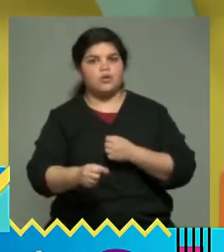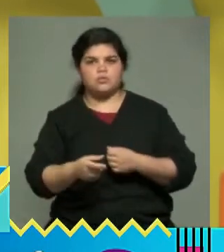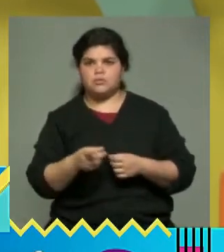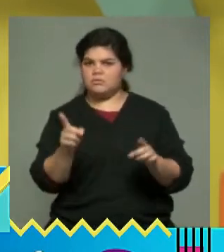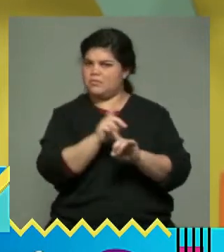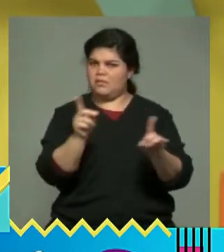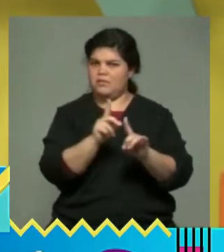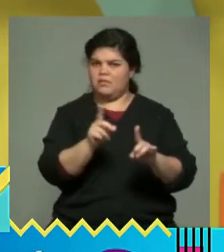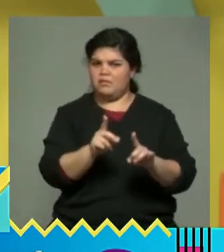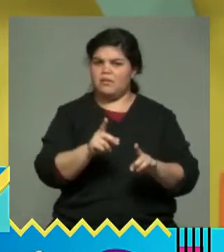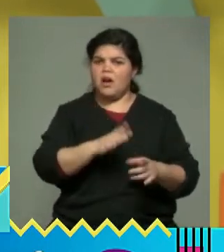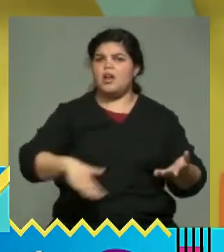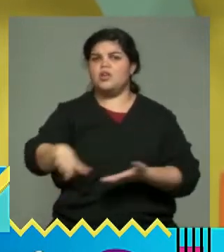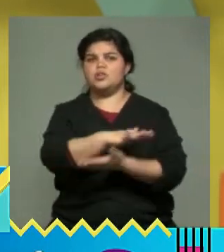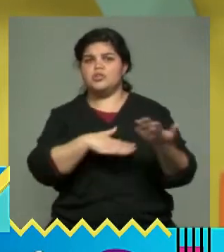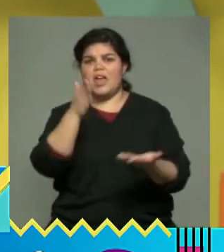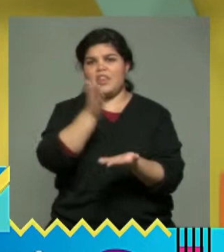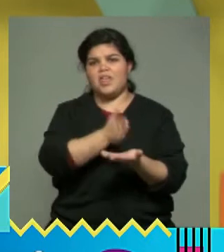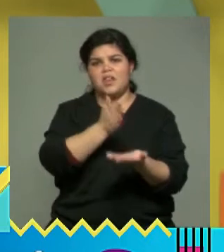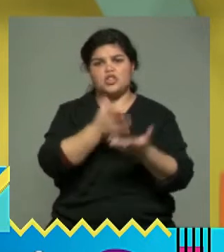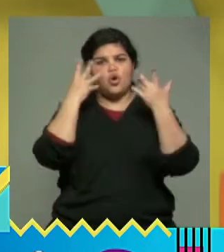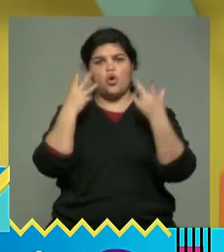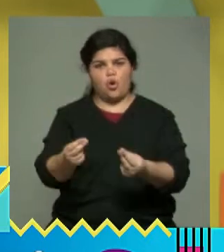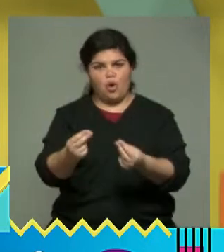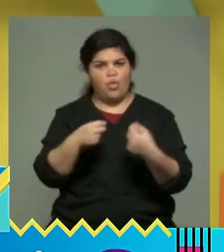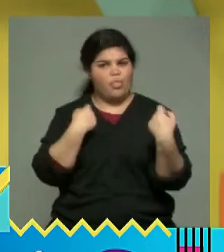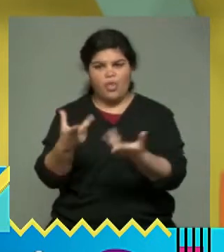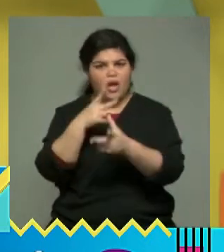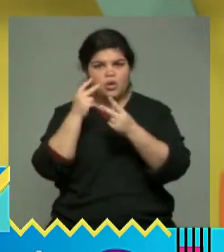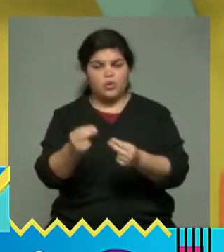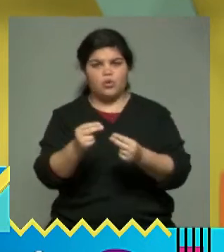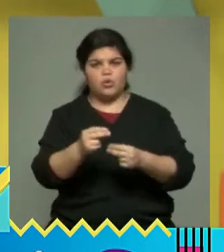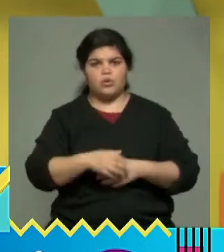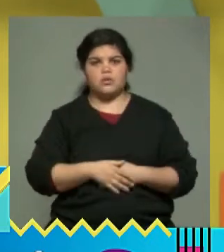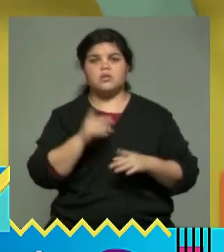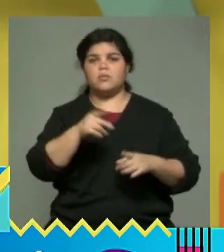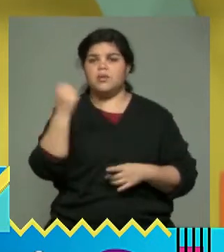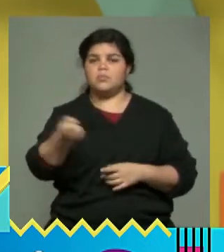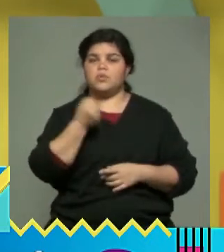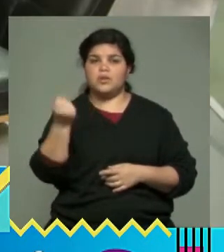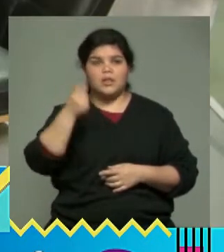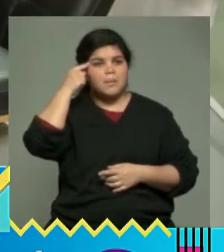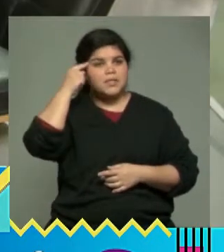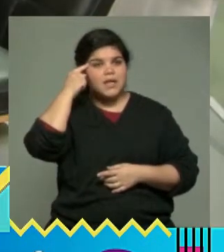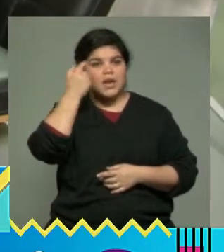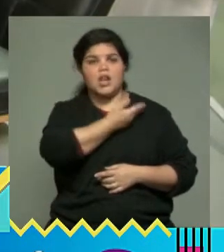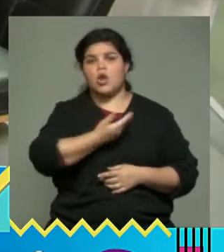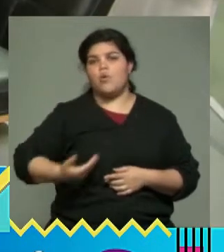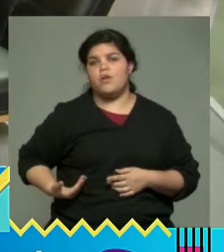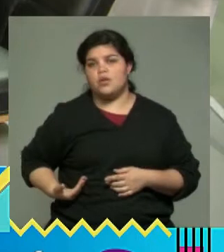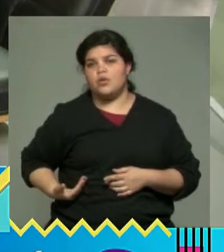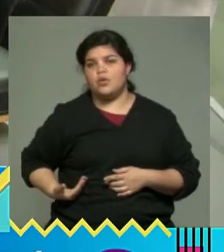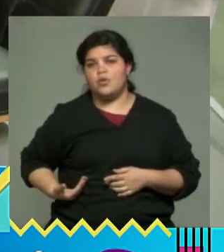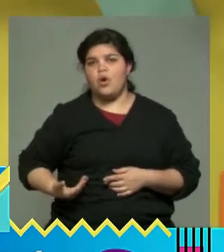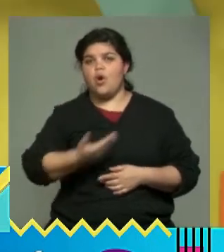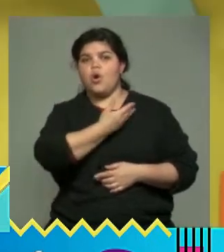resto de la sociedad se le está negando un derecho y hay que pensar que es en la secularidad del Estado, digo. A ver, el Estado es secular,